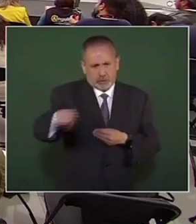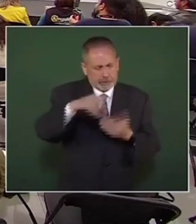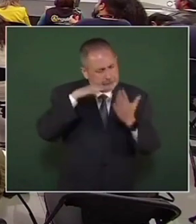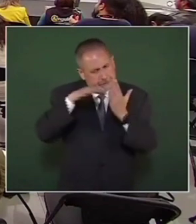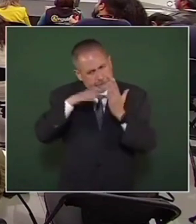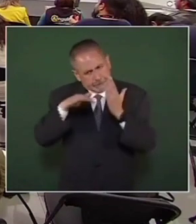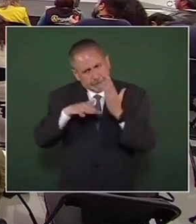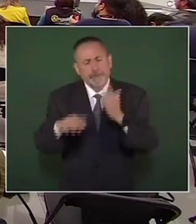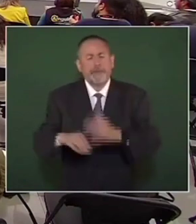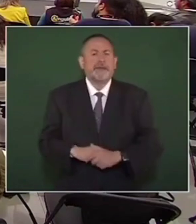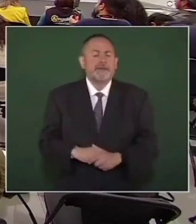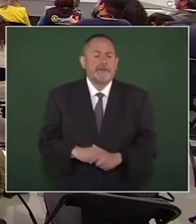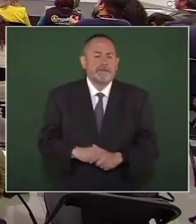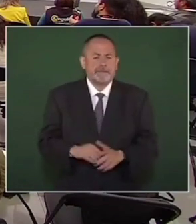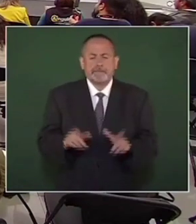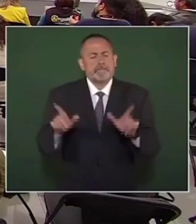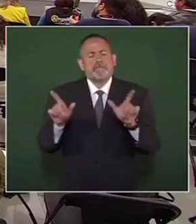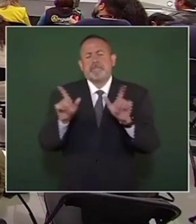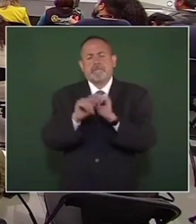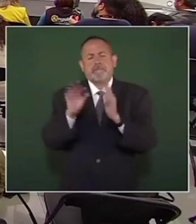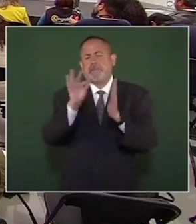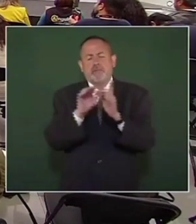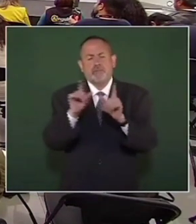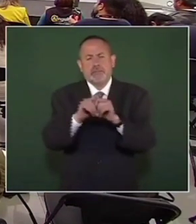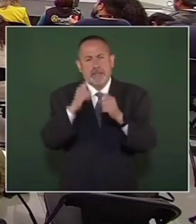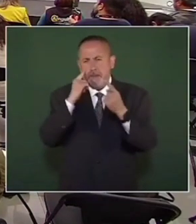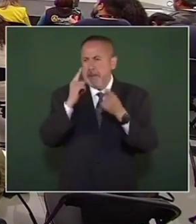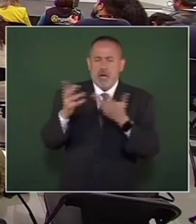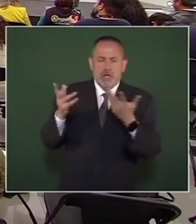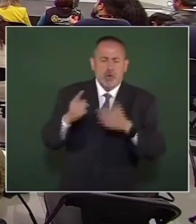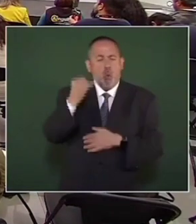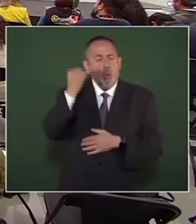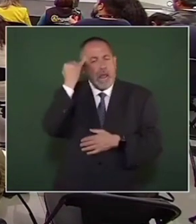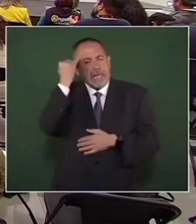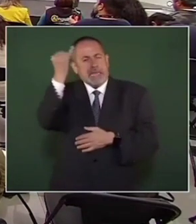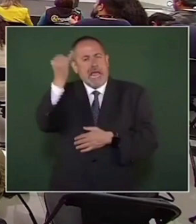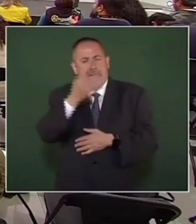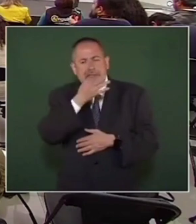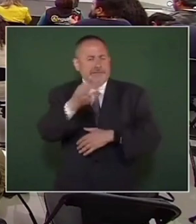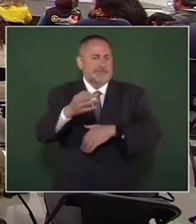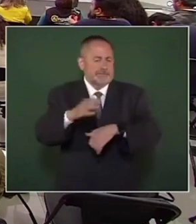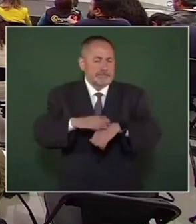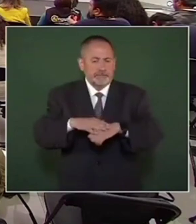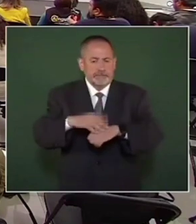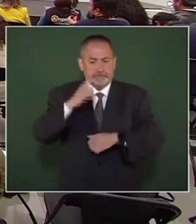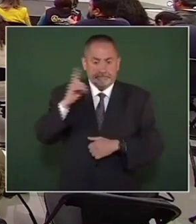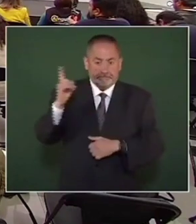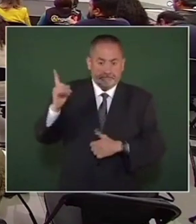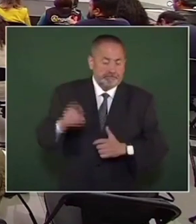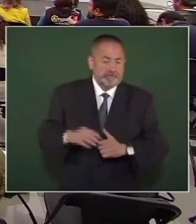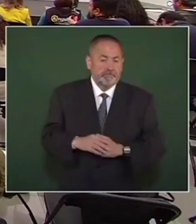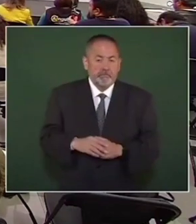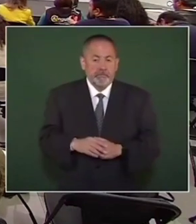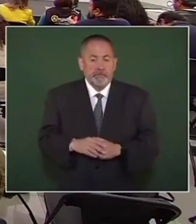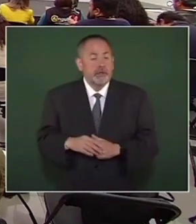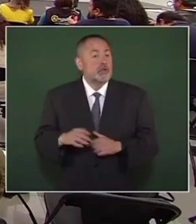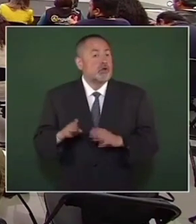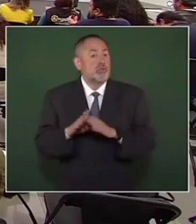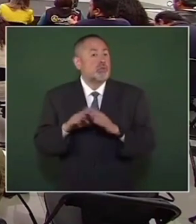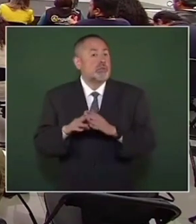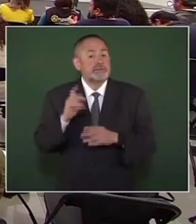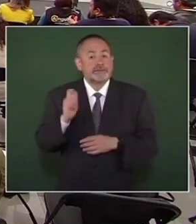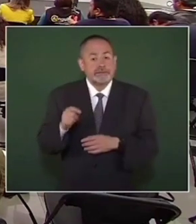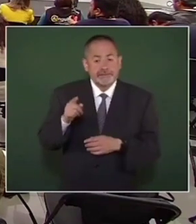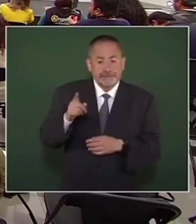bueno pues yo lo dejaría aquí con con una idea aquí tenemos la utilización